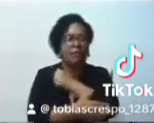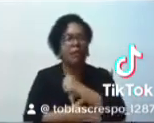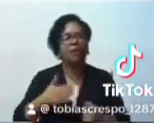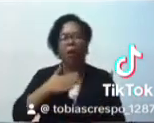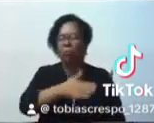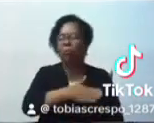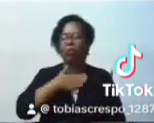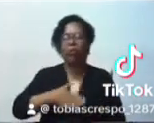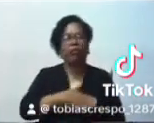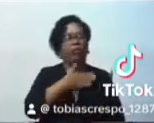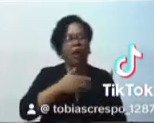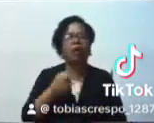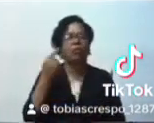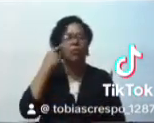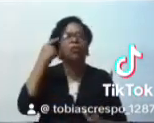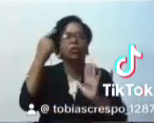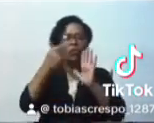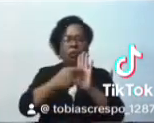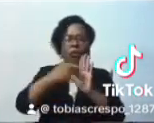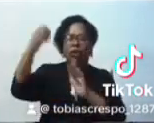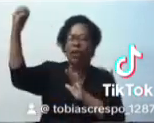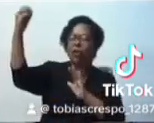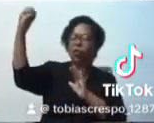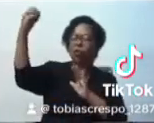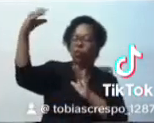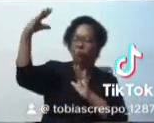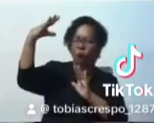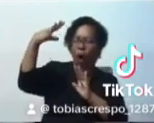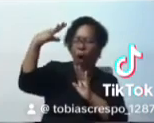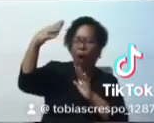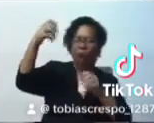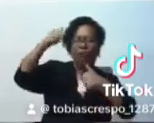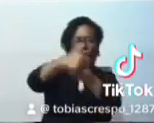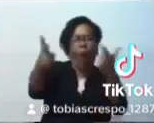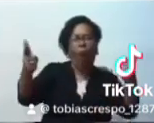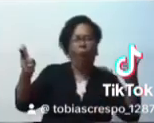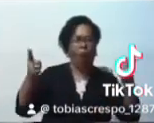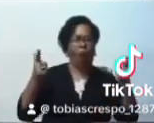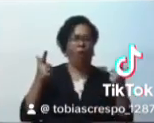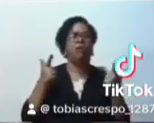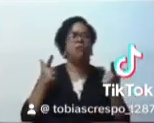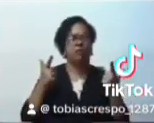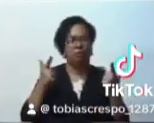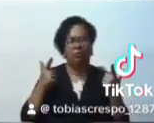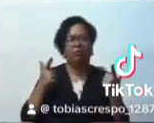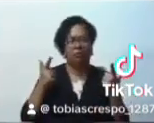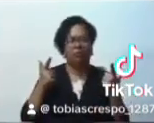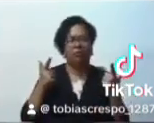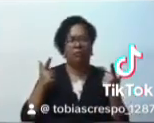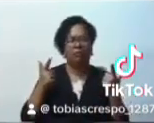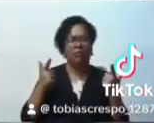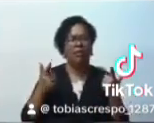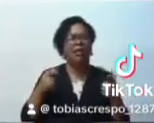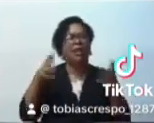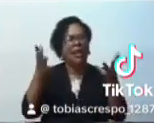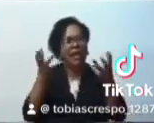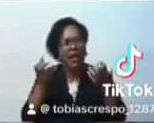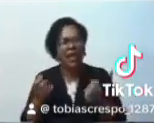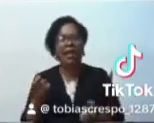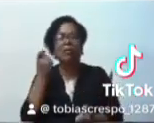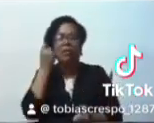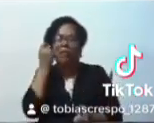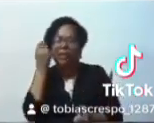sol sale para todos. Esperamos, presidente, que aquí se tome en cuenta lo que se llama el cooperativismo, la